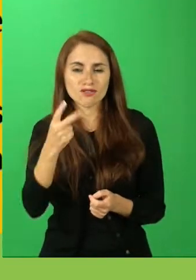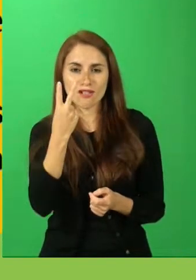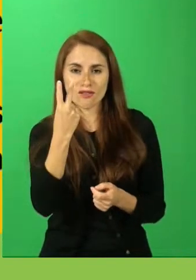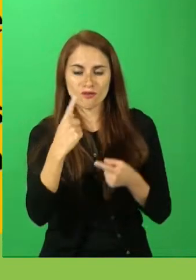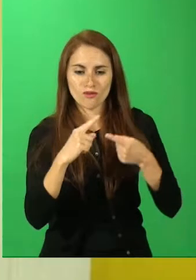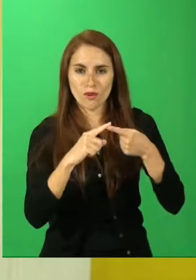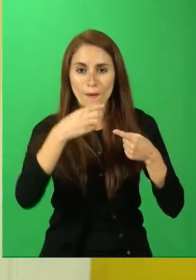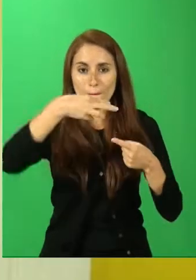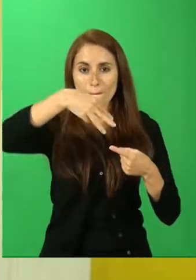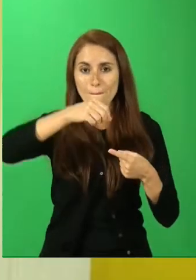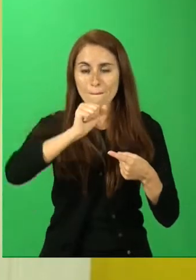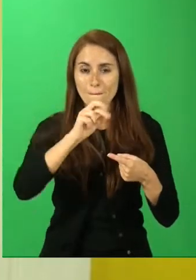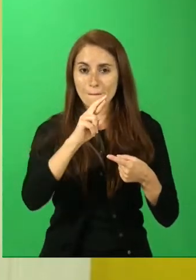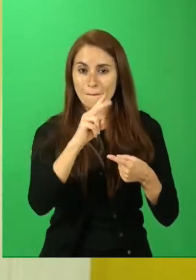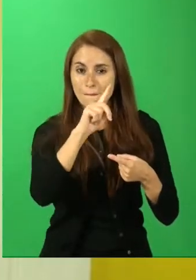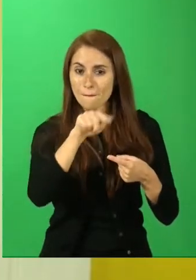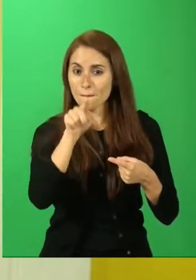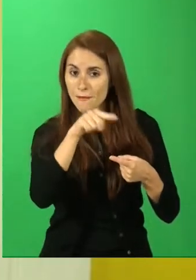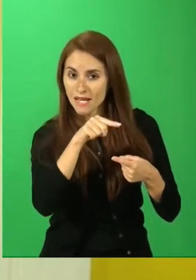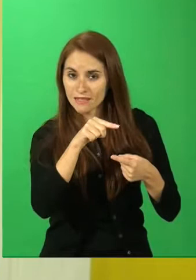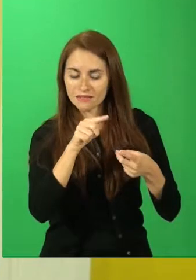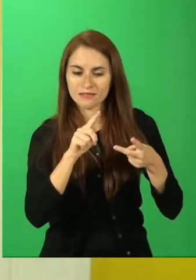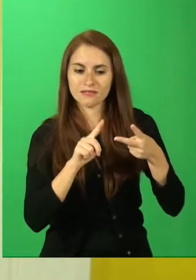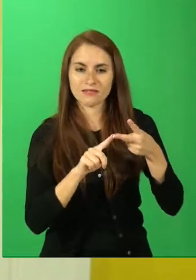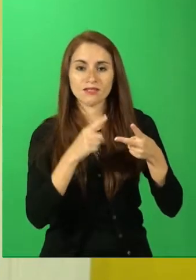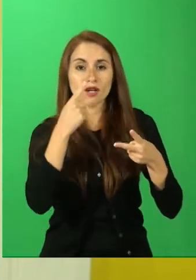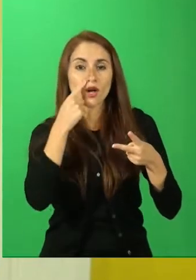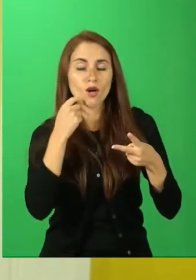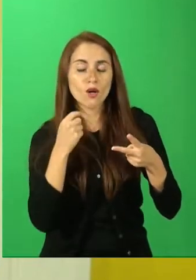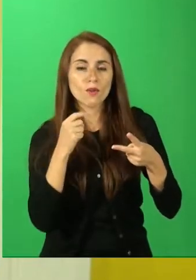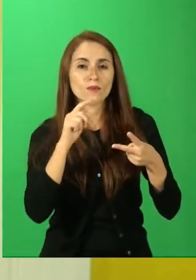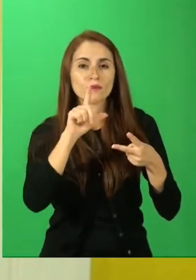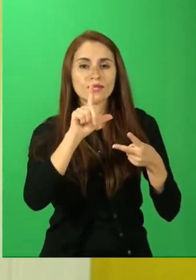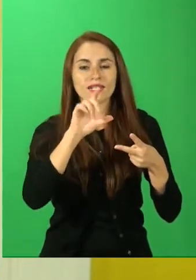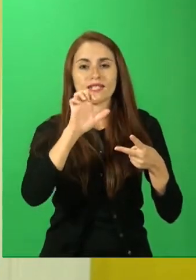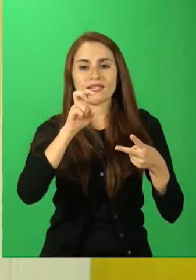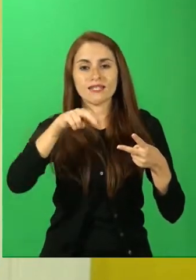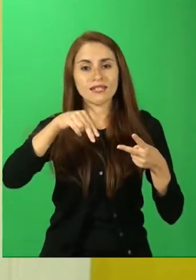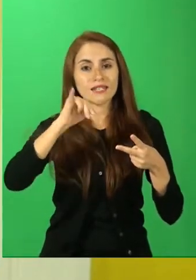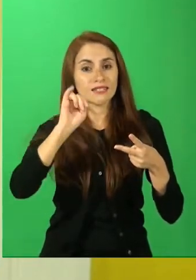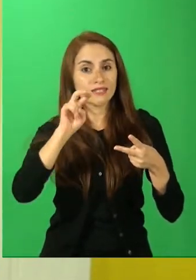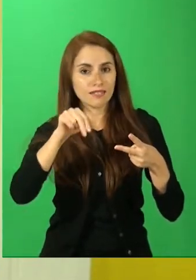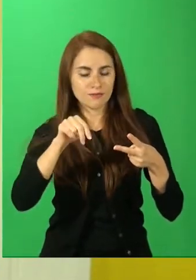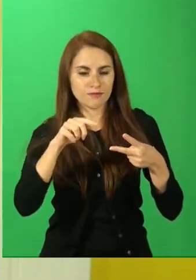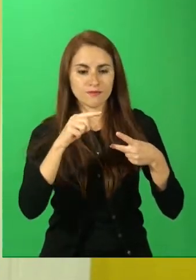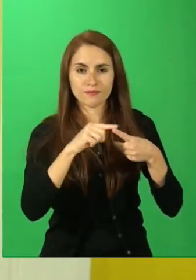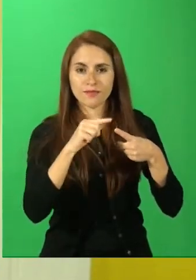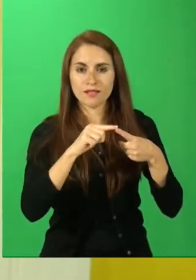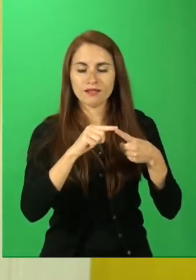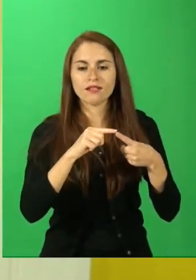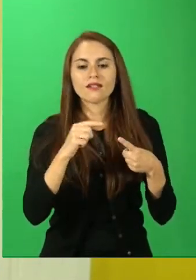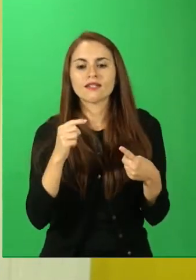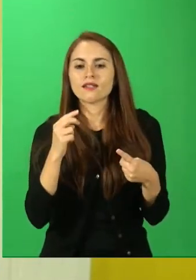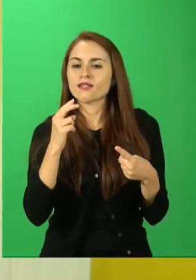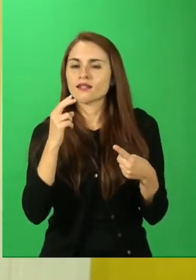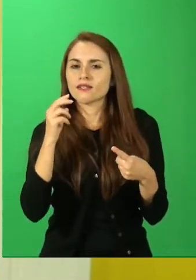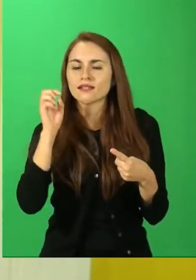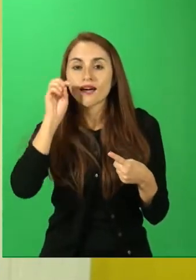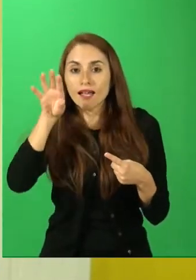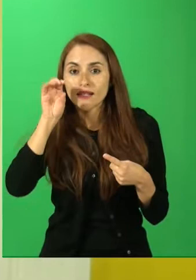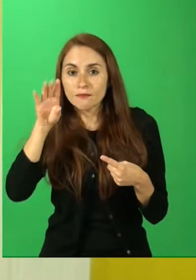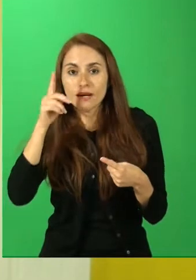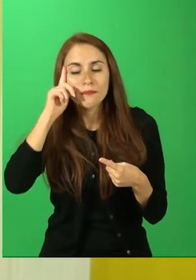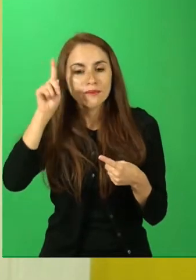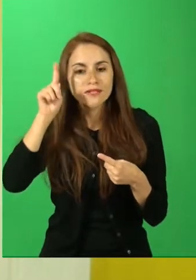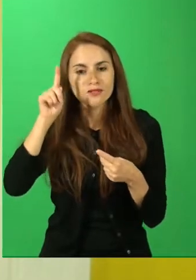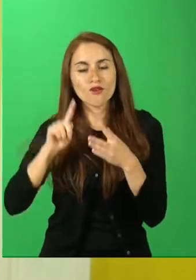explicar. Marxista por el intelectual Karl Marx, alemán de origen judío,